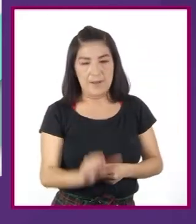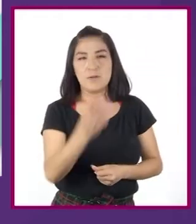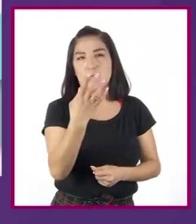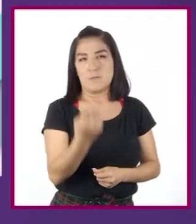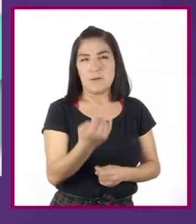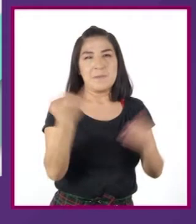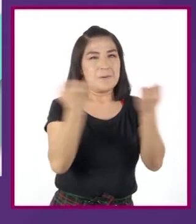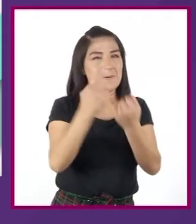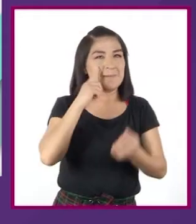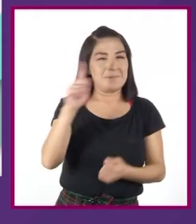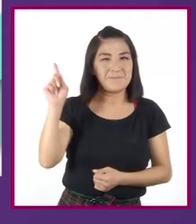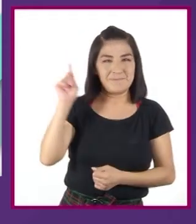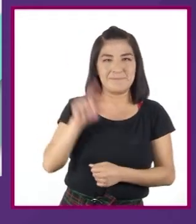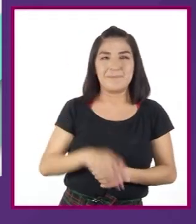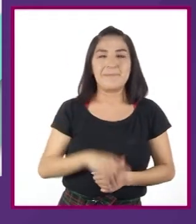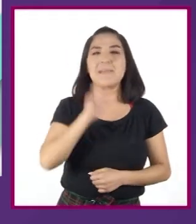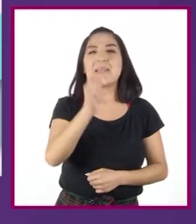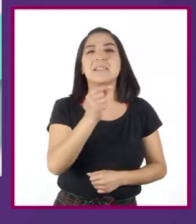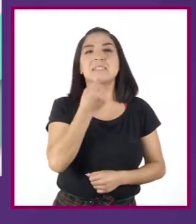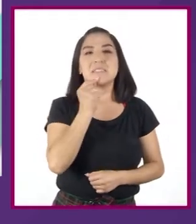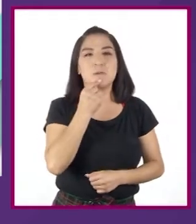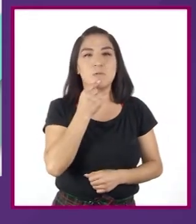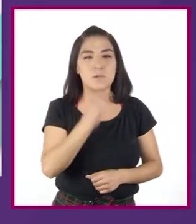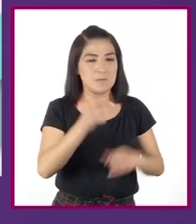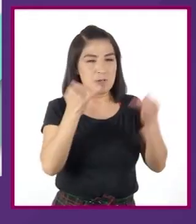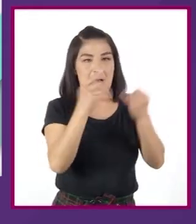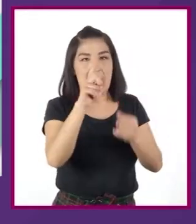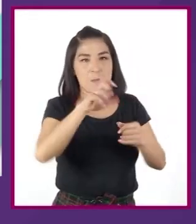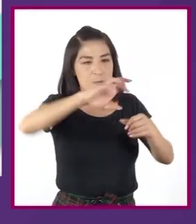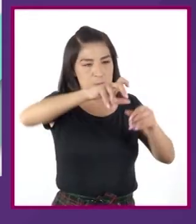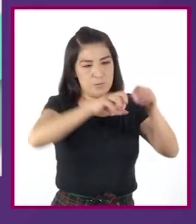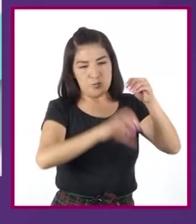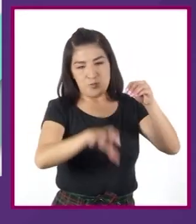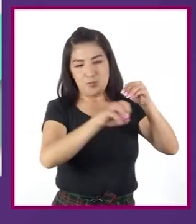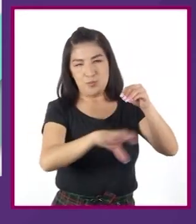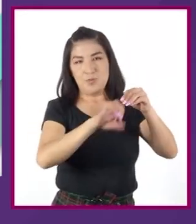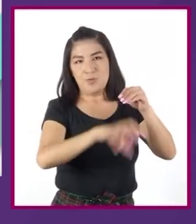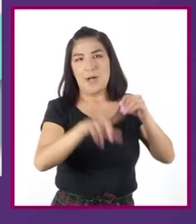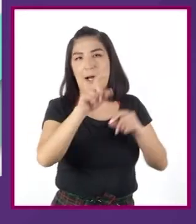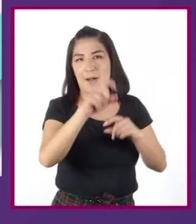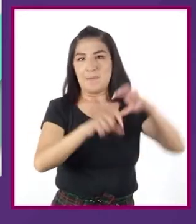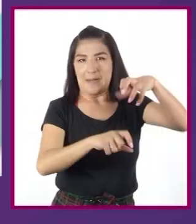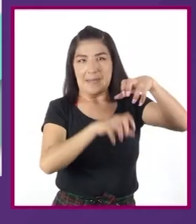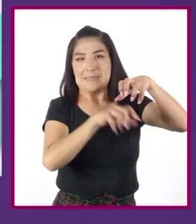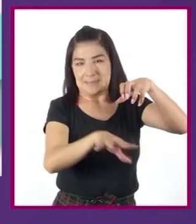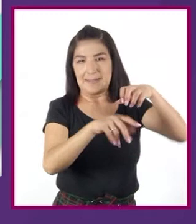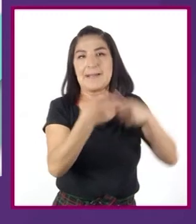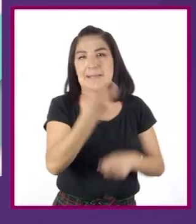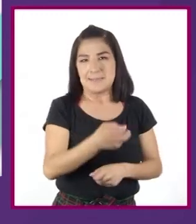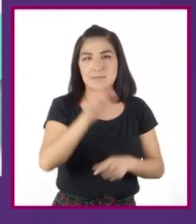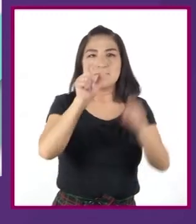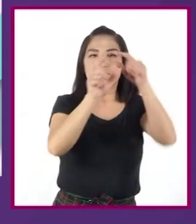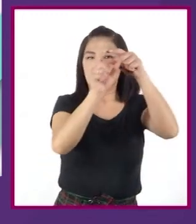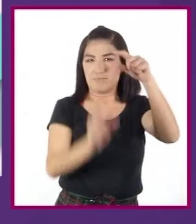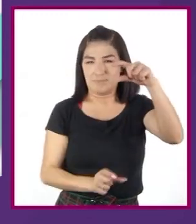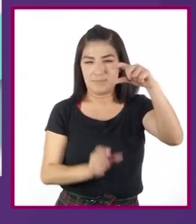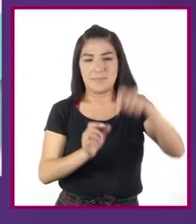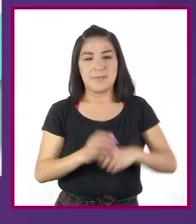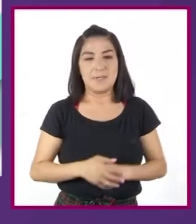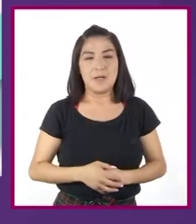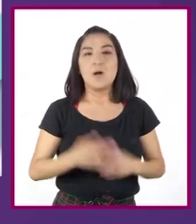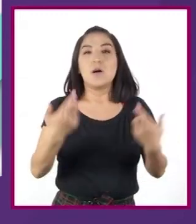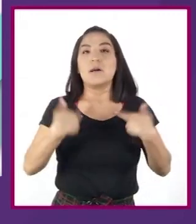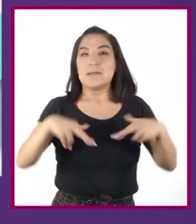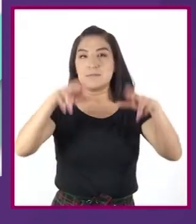los segundos que permanece abierta la llave. Empecemos a calcular los valores de y. Si la relación es que por